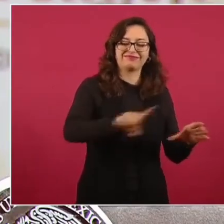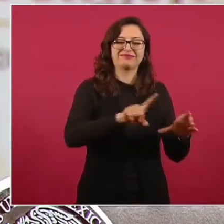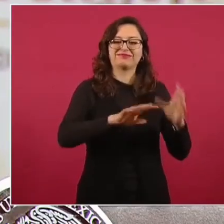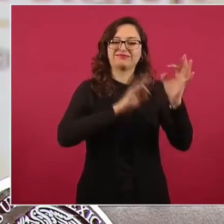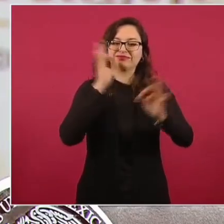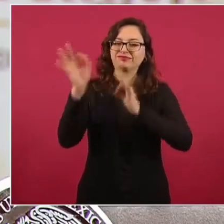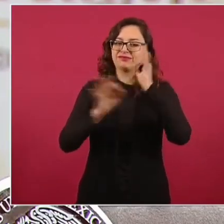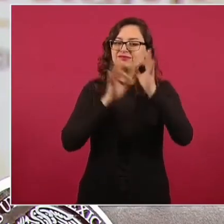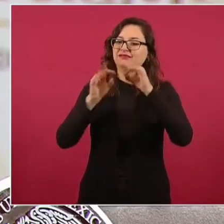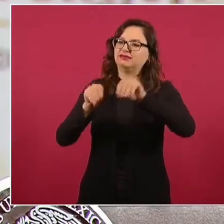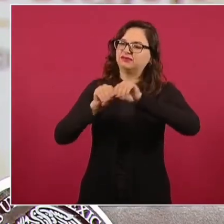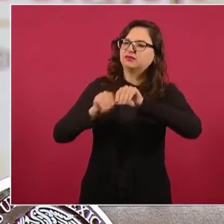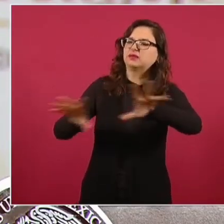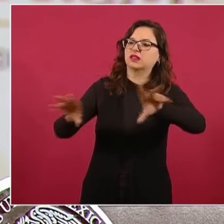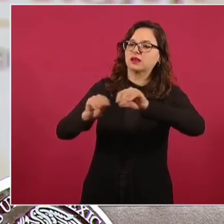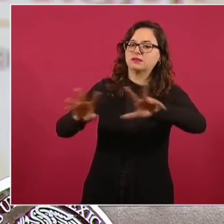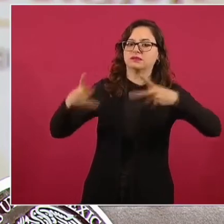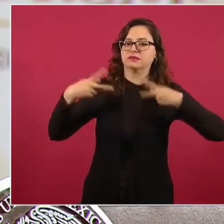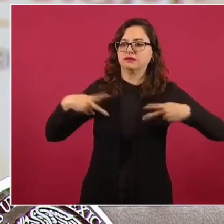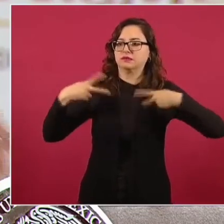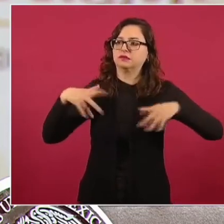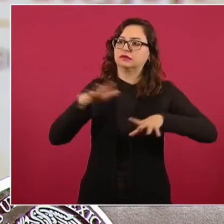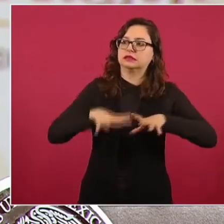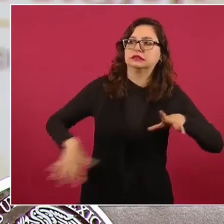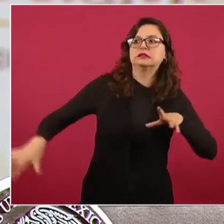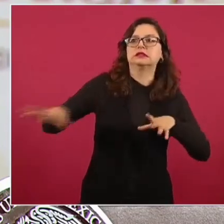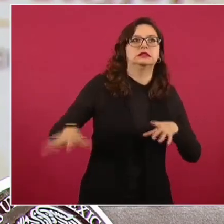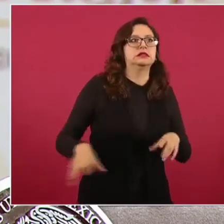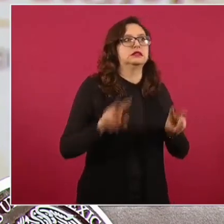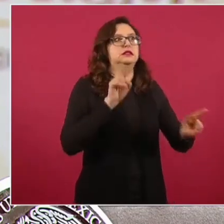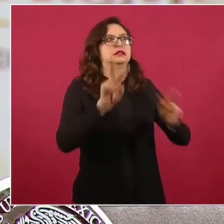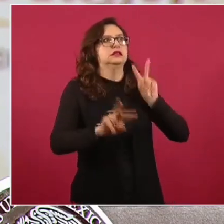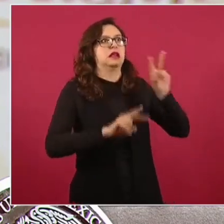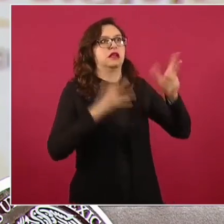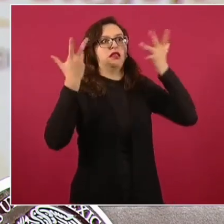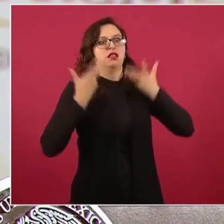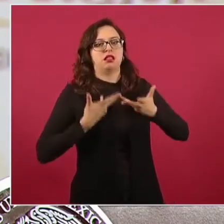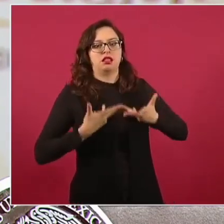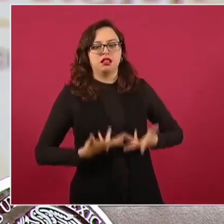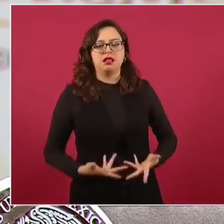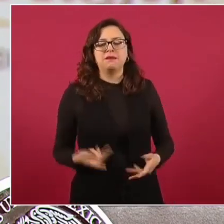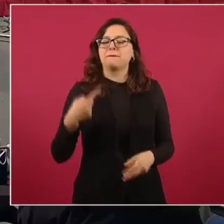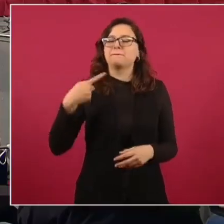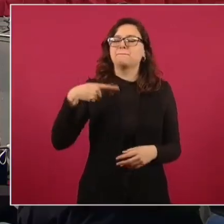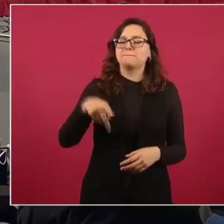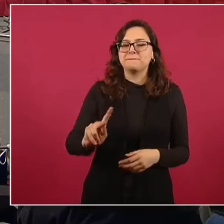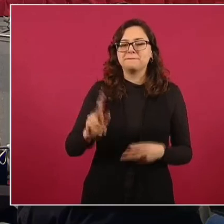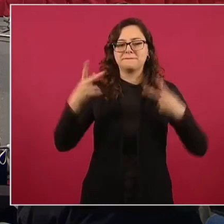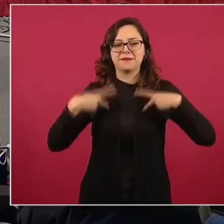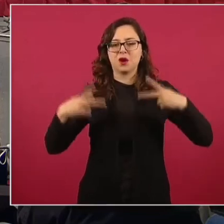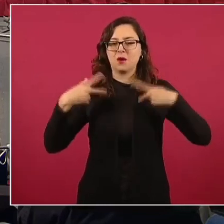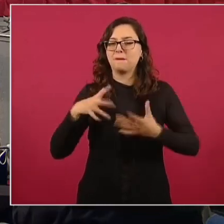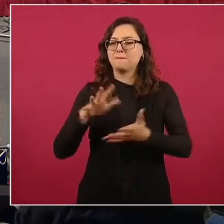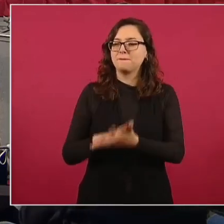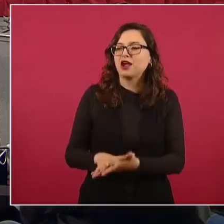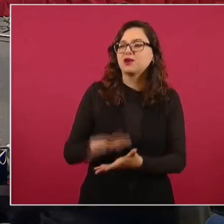influir en la percepción del pueblo, pero la mayoría de la gente ya no se deja manipular. Este